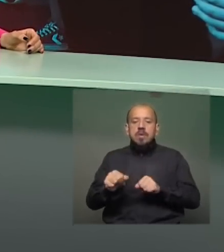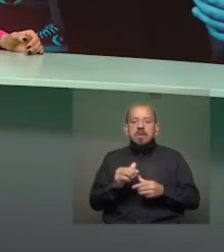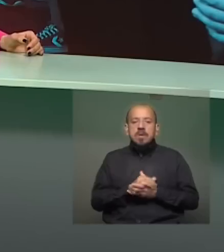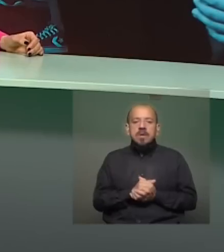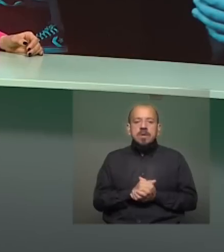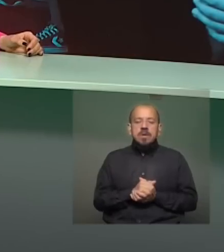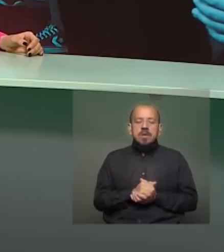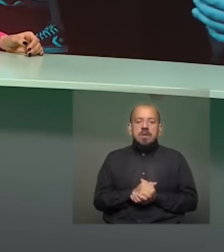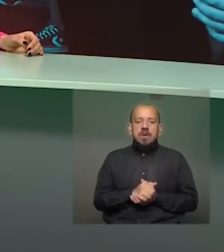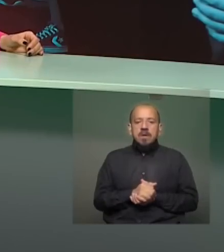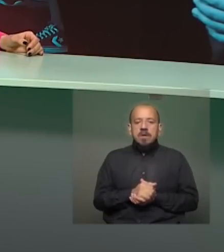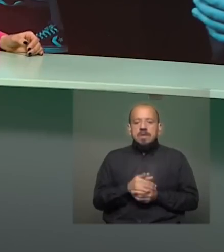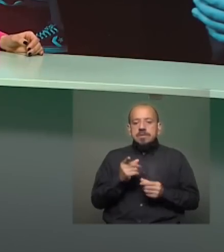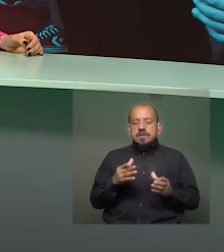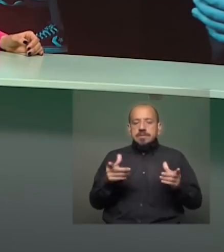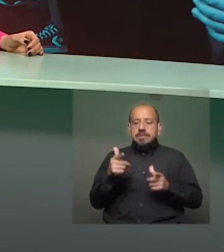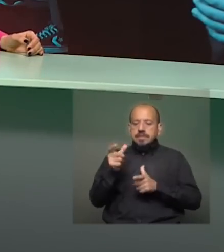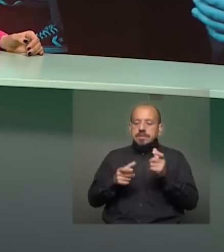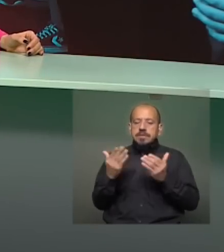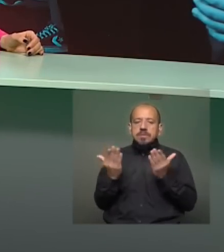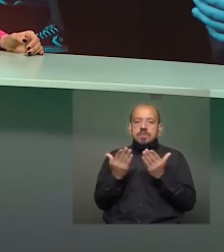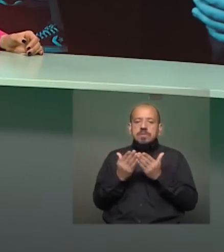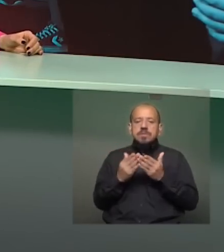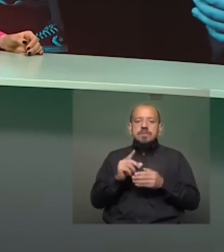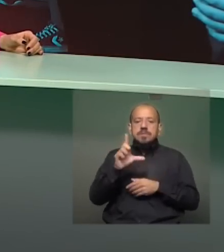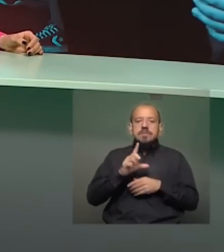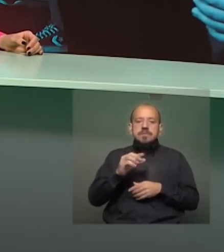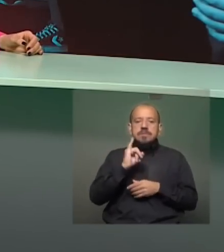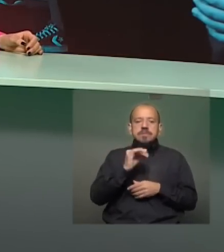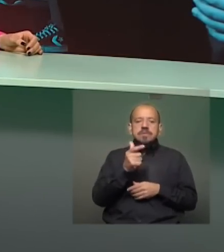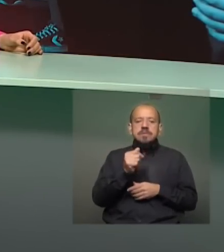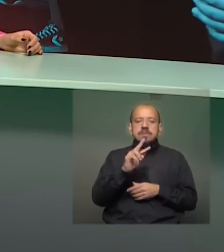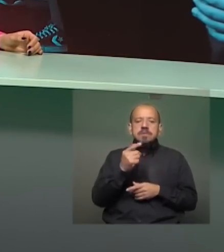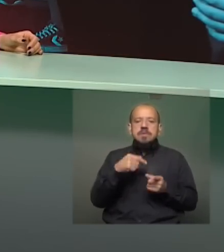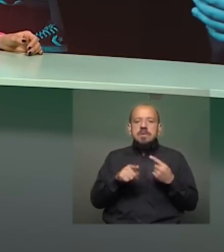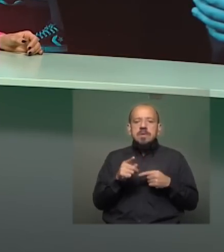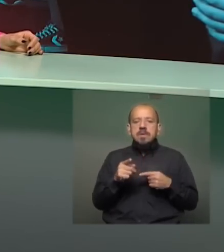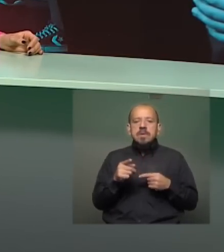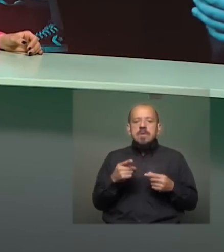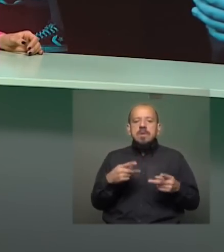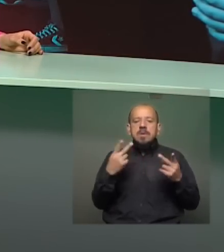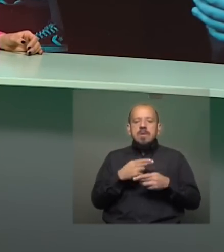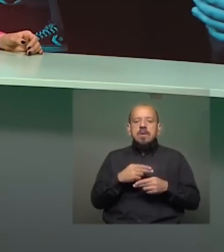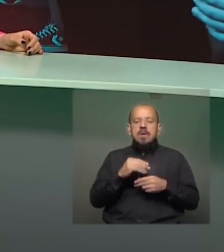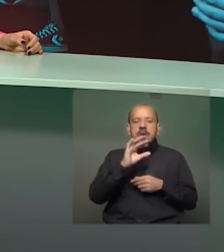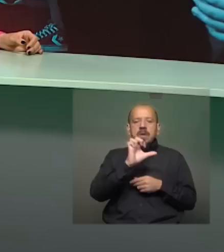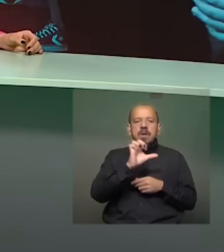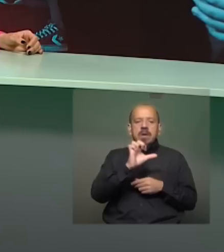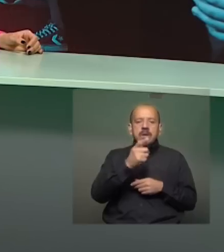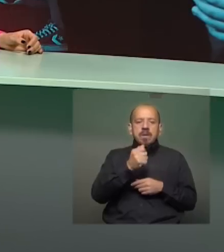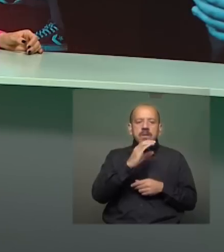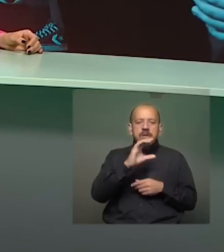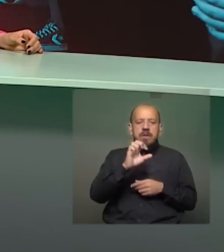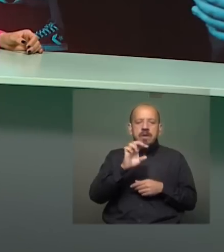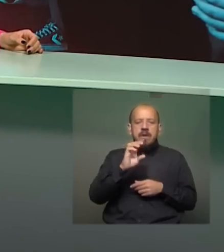sí integrantes del gremio del Liceo yaba también se movilizaron cortaron Eduardo Acevedo a la altura